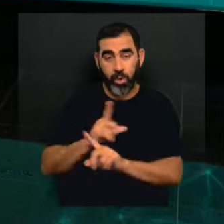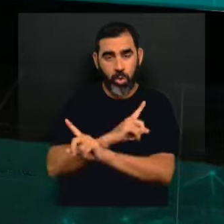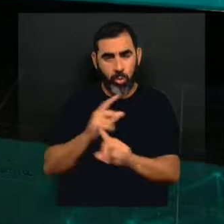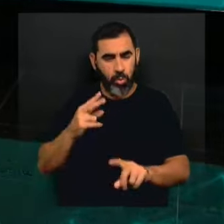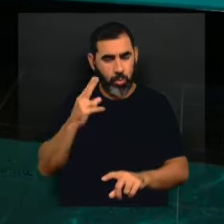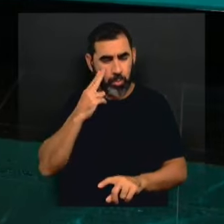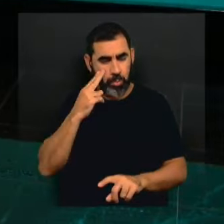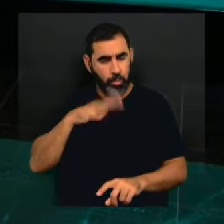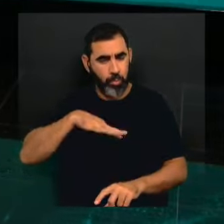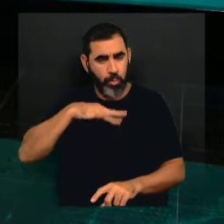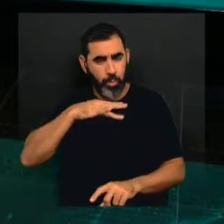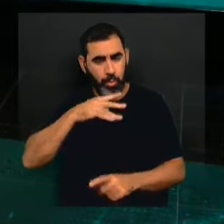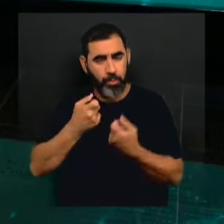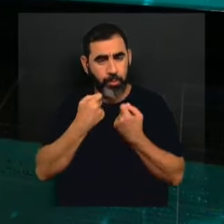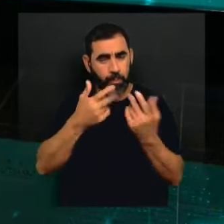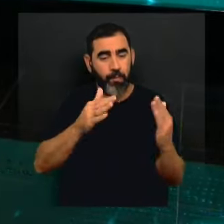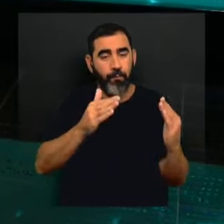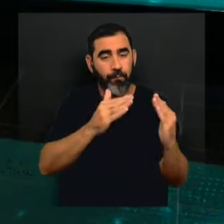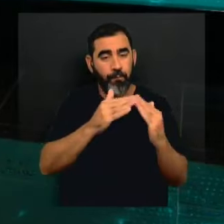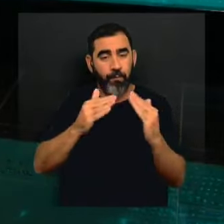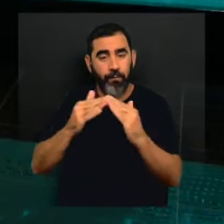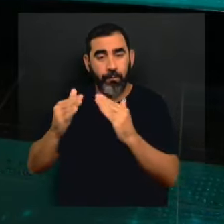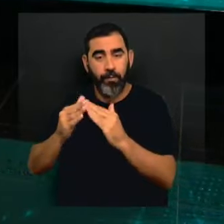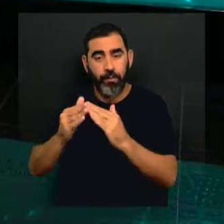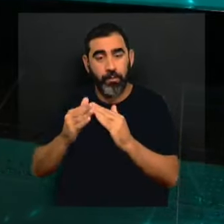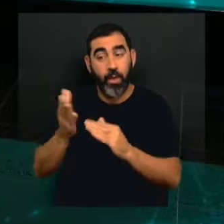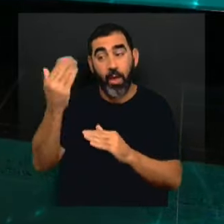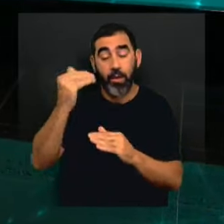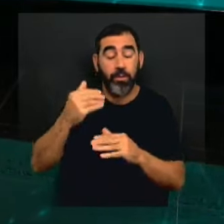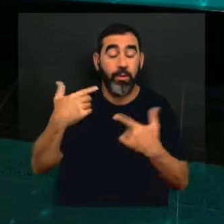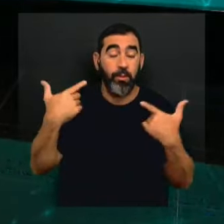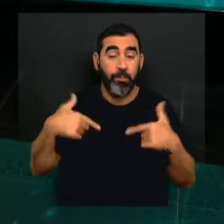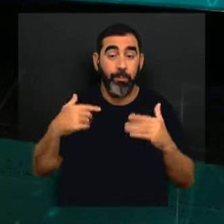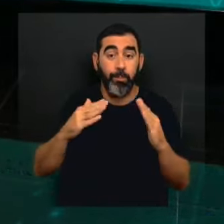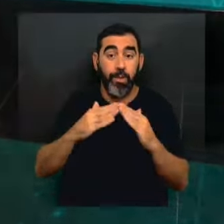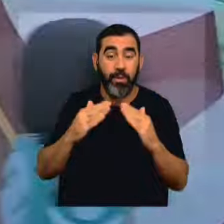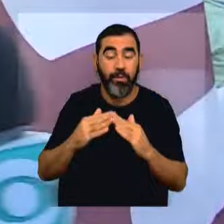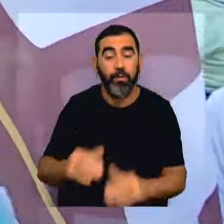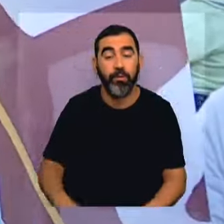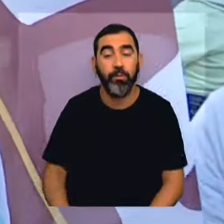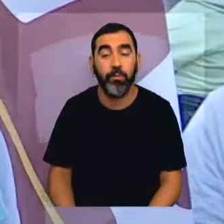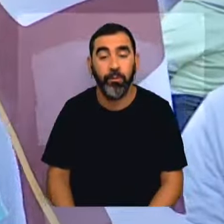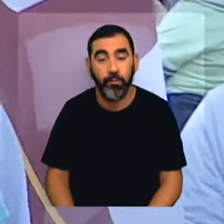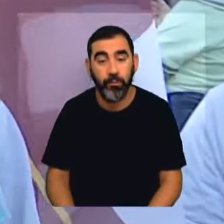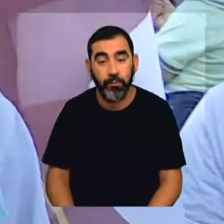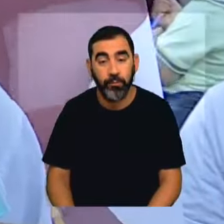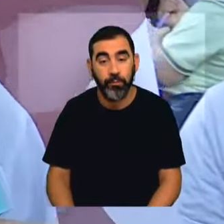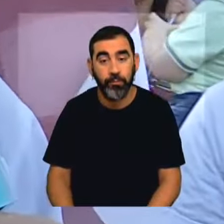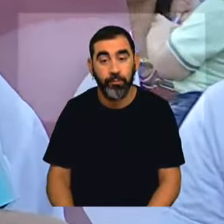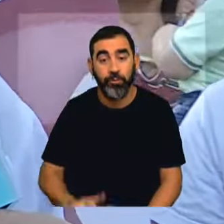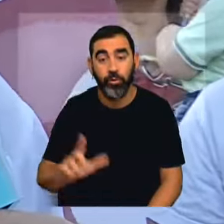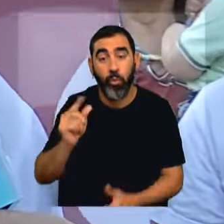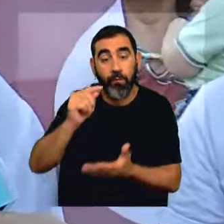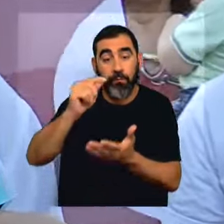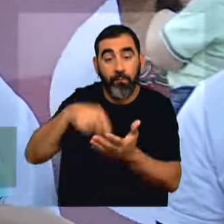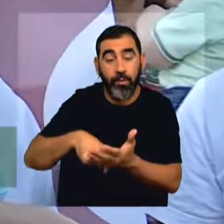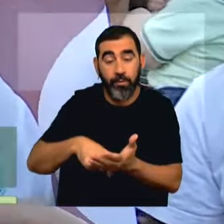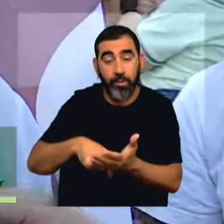irregularidades en la adjudicación de viviendas cuando estaba al frente de la cartera si no se consiguen las firmas